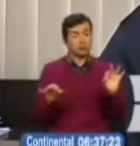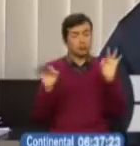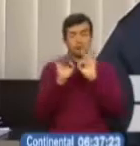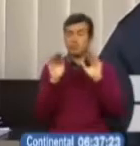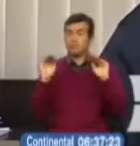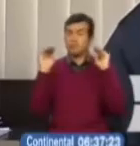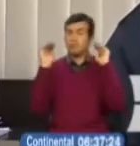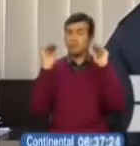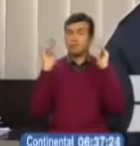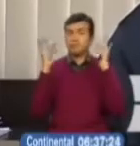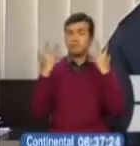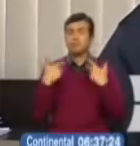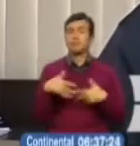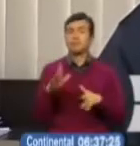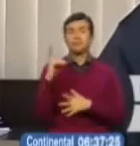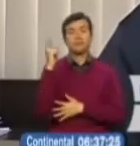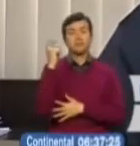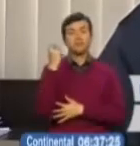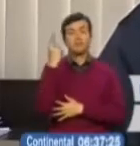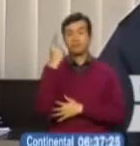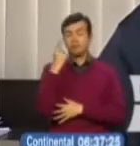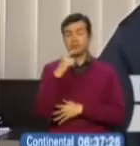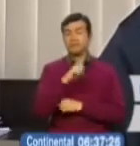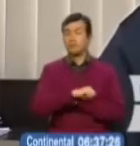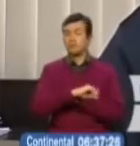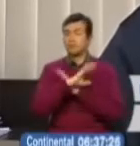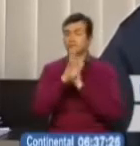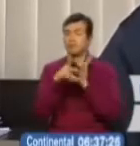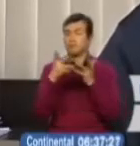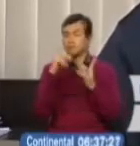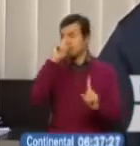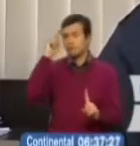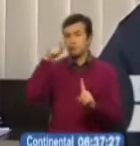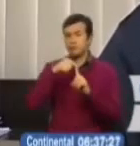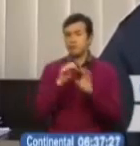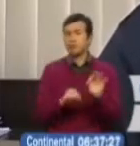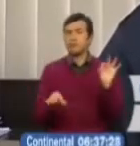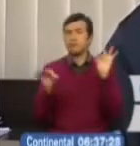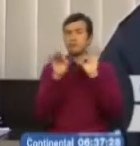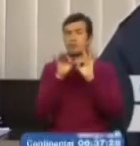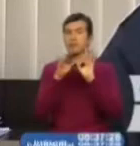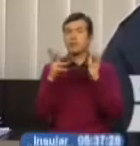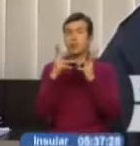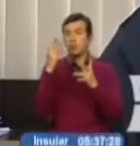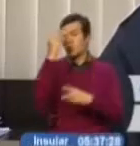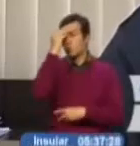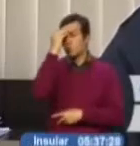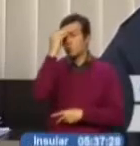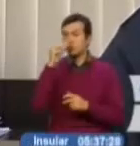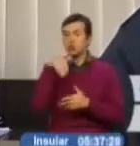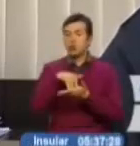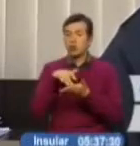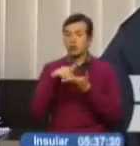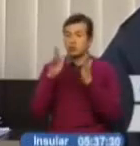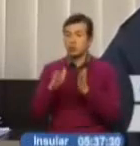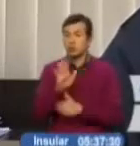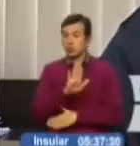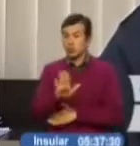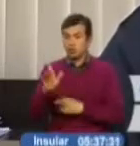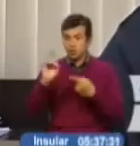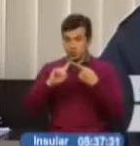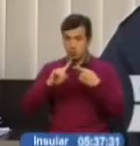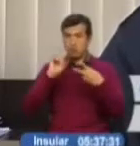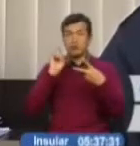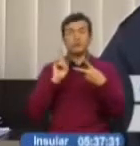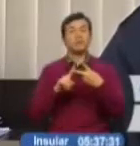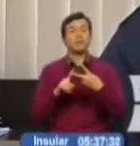país, tenemos nosotros que tener claro que el objetivo fundamental es la garantía de la educación de los estudiantes, por una parte,